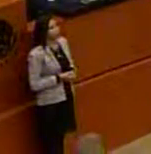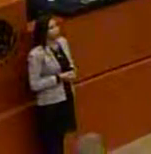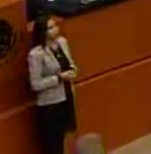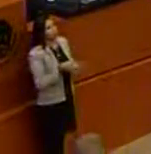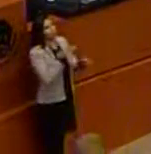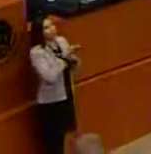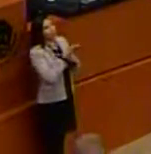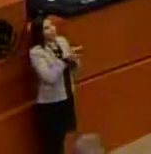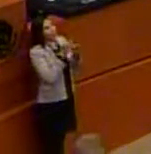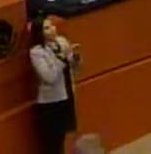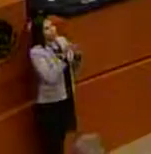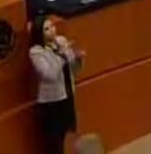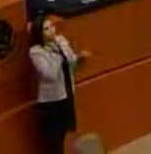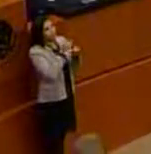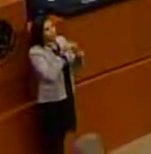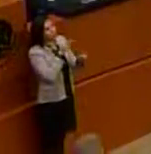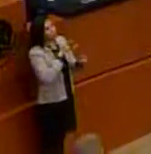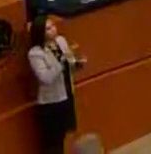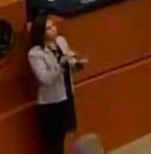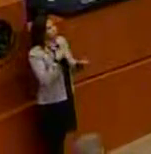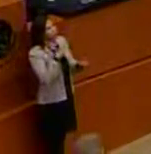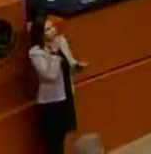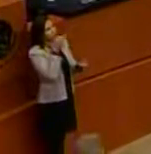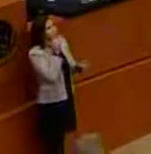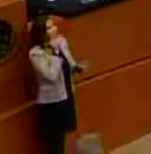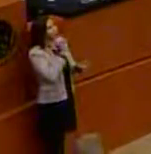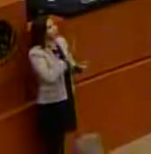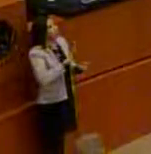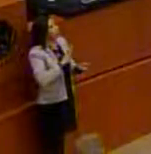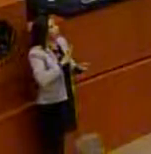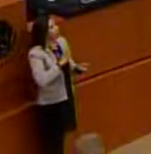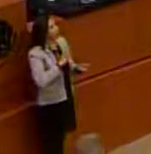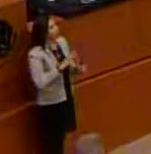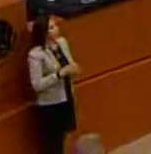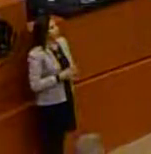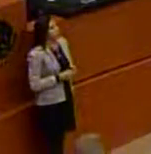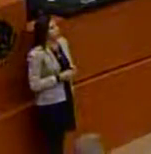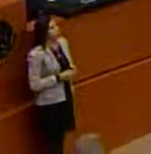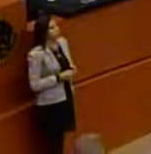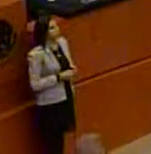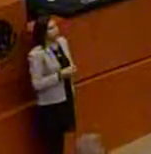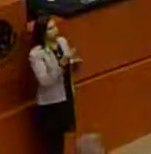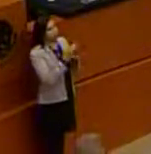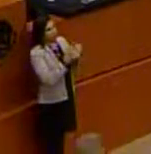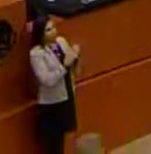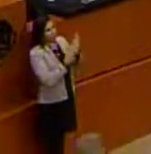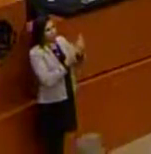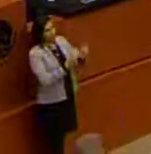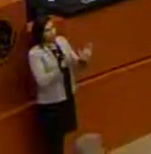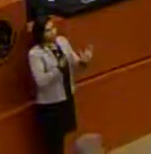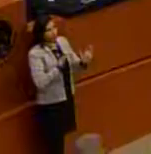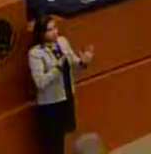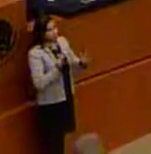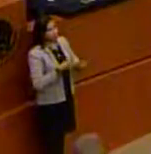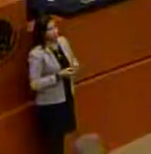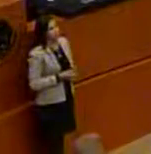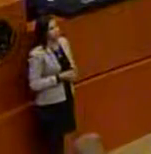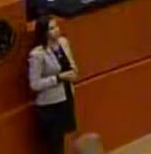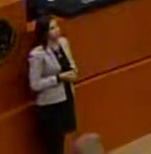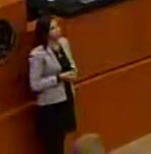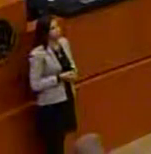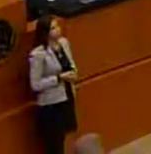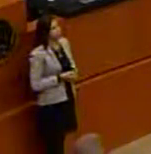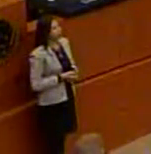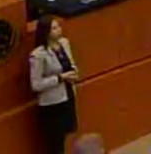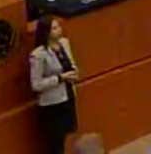sobre todo, lo que puedo ver de la presentación que se nos hizo es que